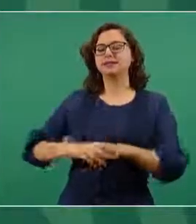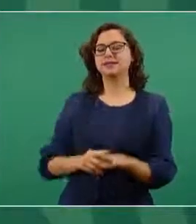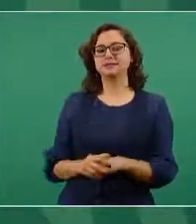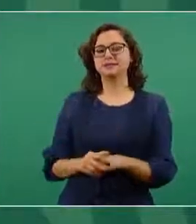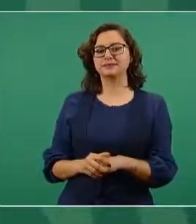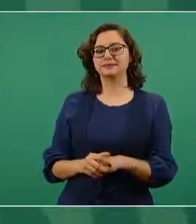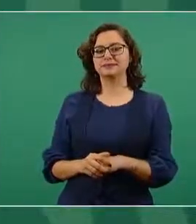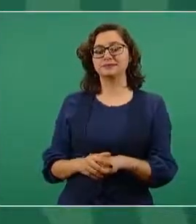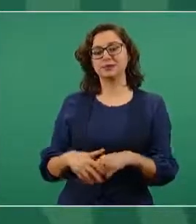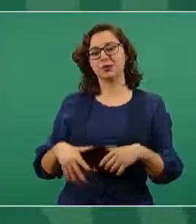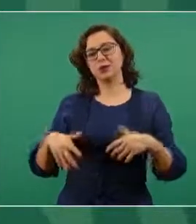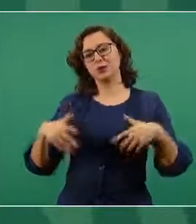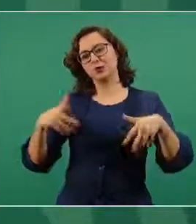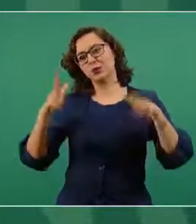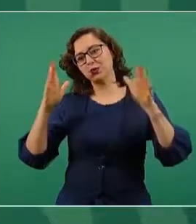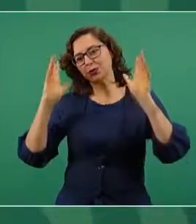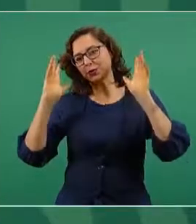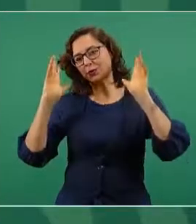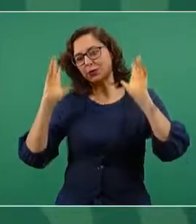una protesta